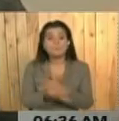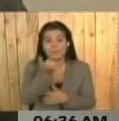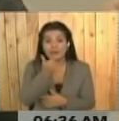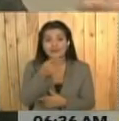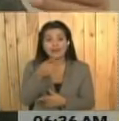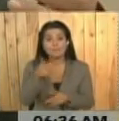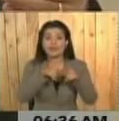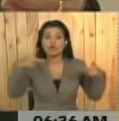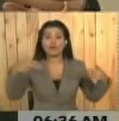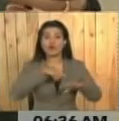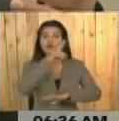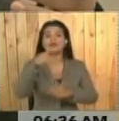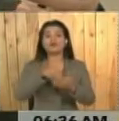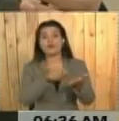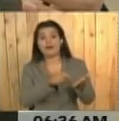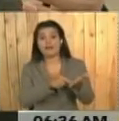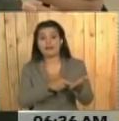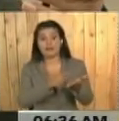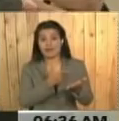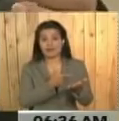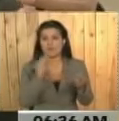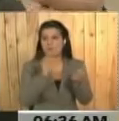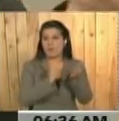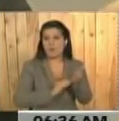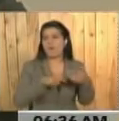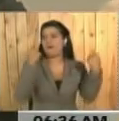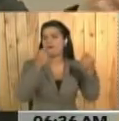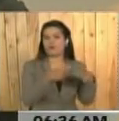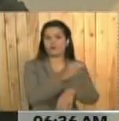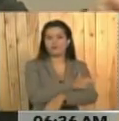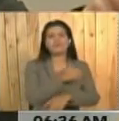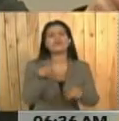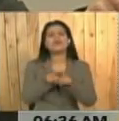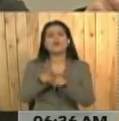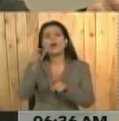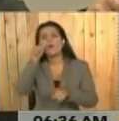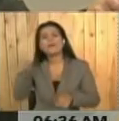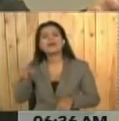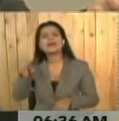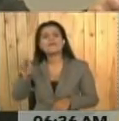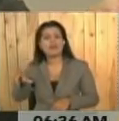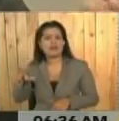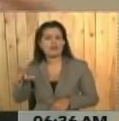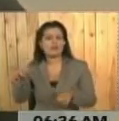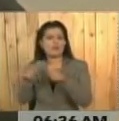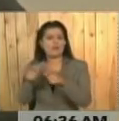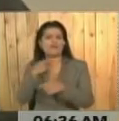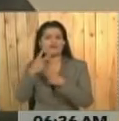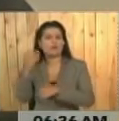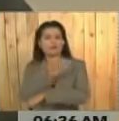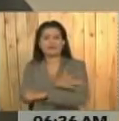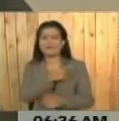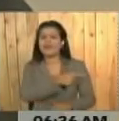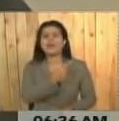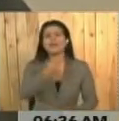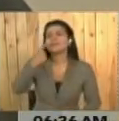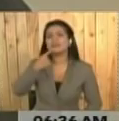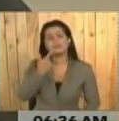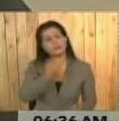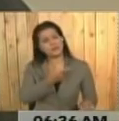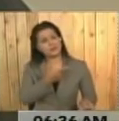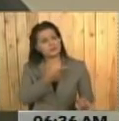Vocero de lo de la oposición es como cuando rabel es El Vocero de la oposición Habla habla del desastre